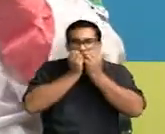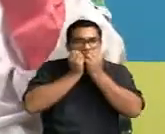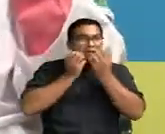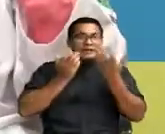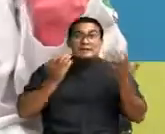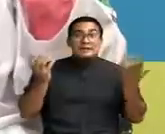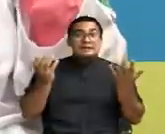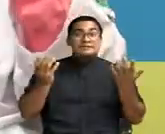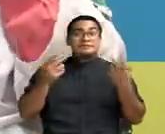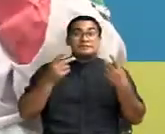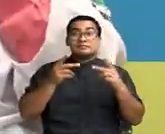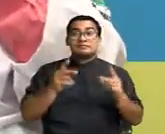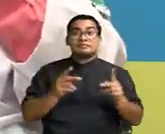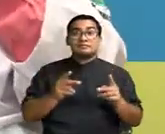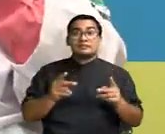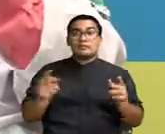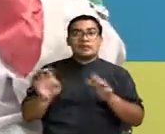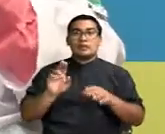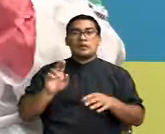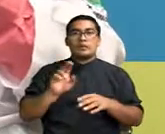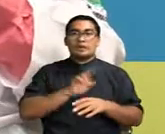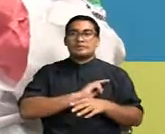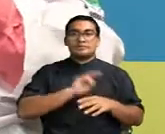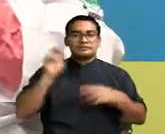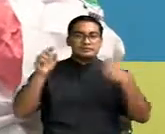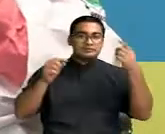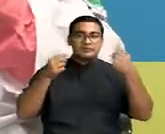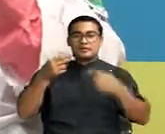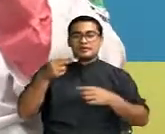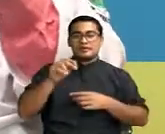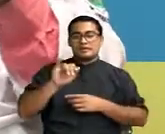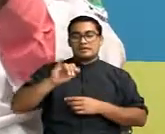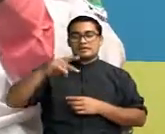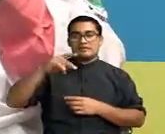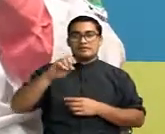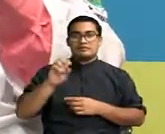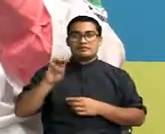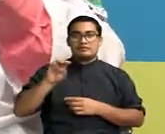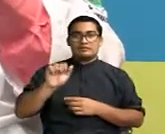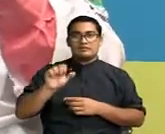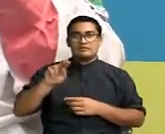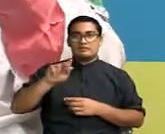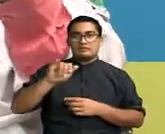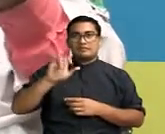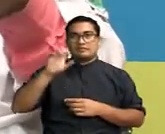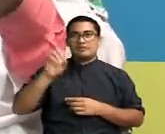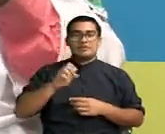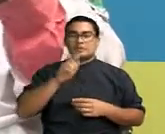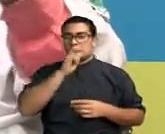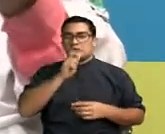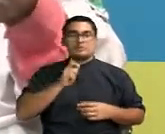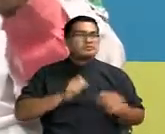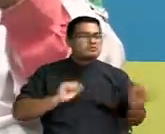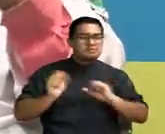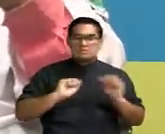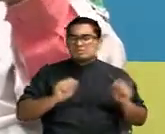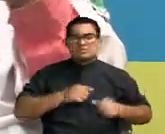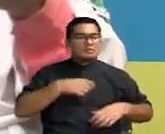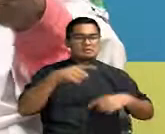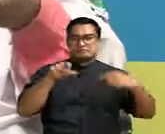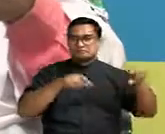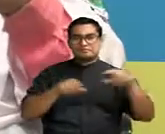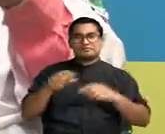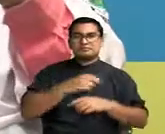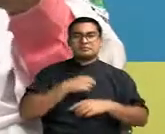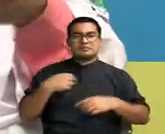al nivel de la manía. Por eso se le llama hipomaníaco, que está una persona con mucha energía, hace las cosas, los